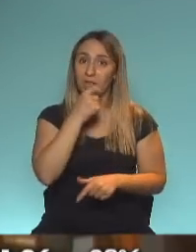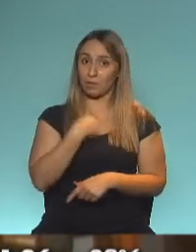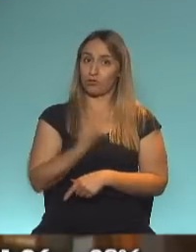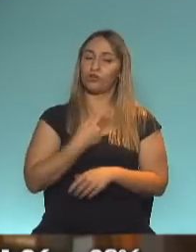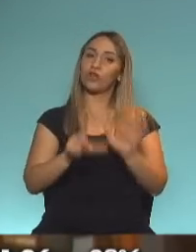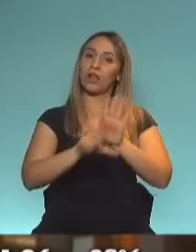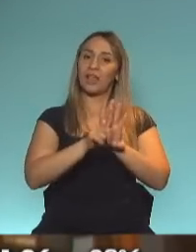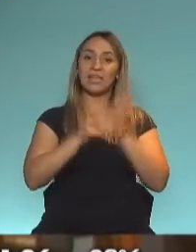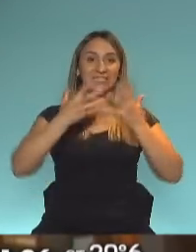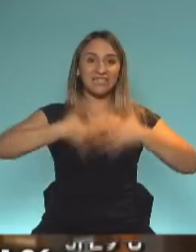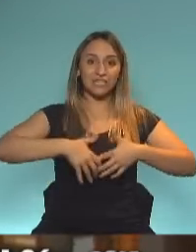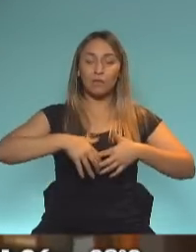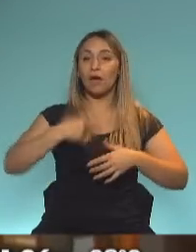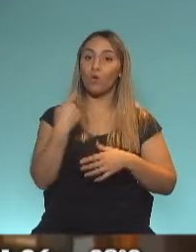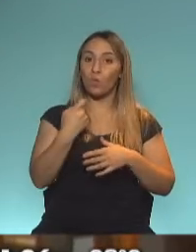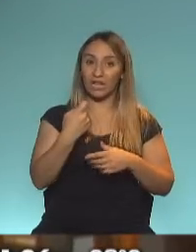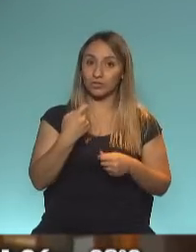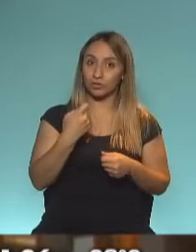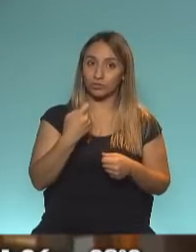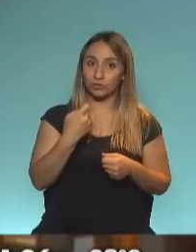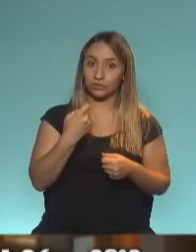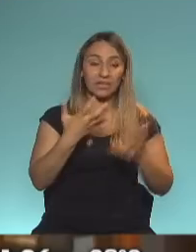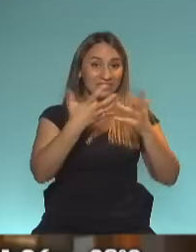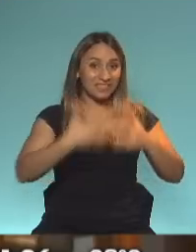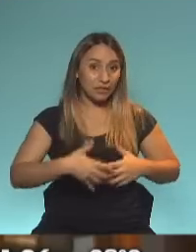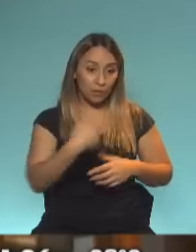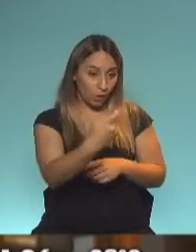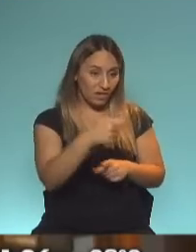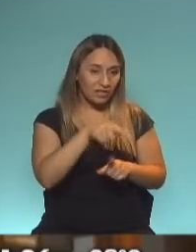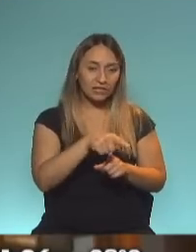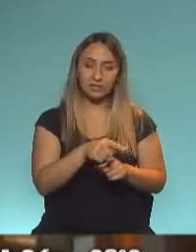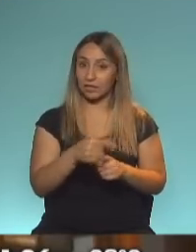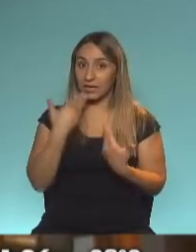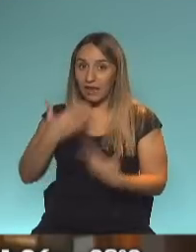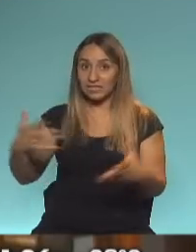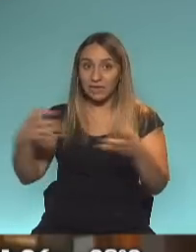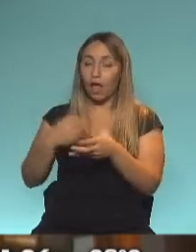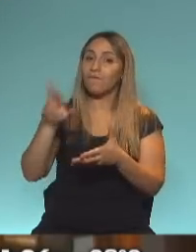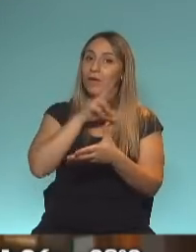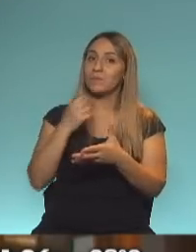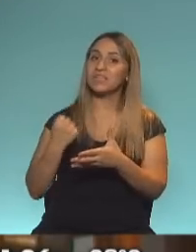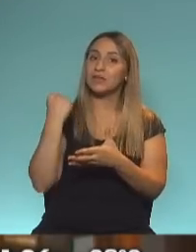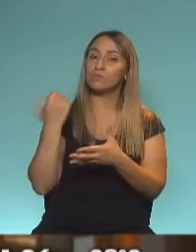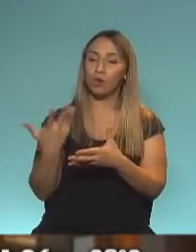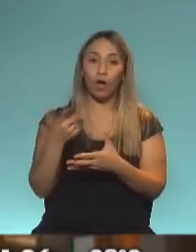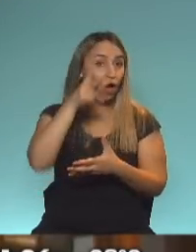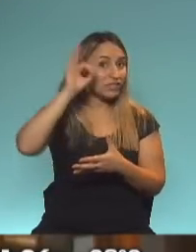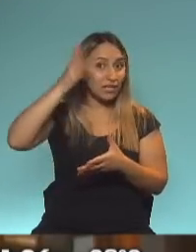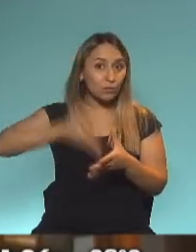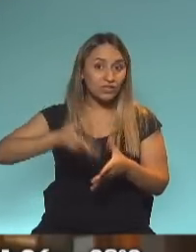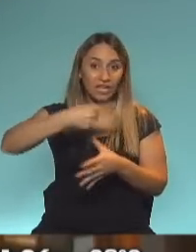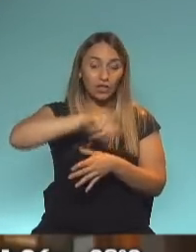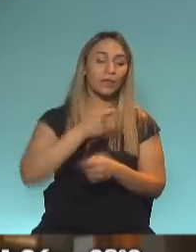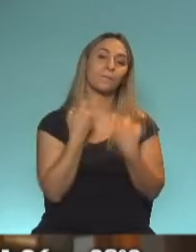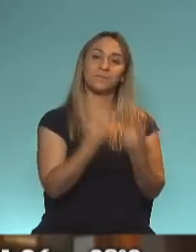ley, nuestro sistema de jubilaciones fue un sistema profundamente feminista, donde el 80% de quienes accedieron a